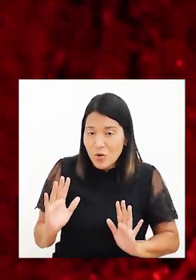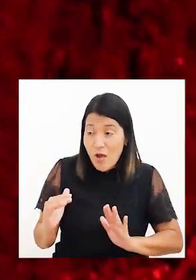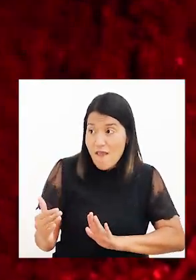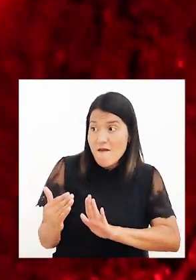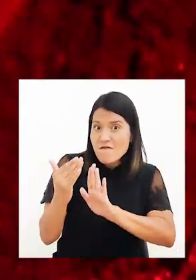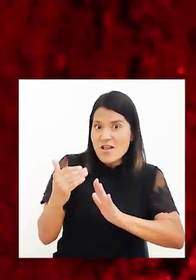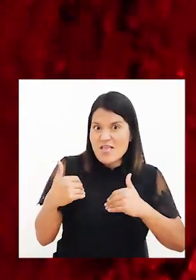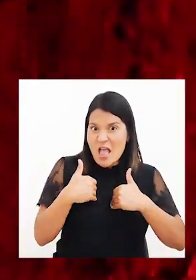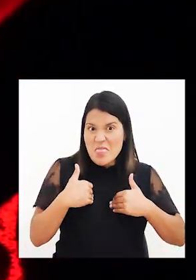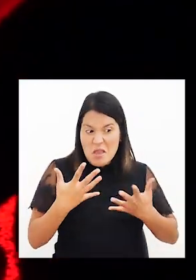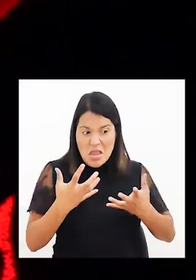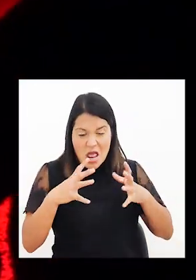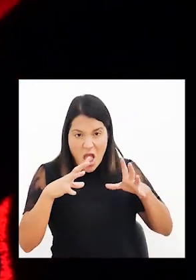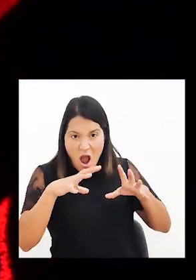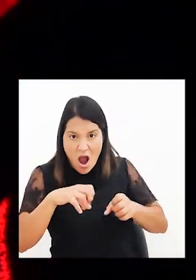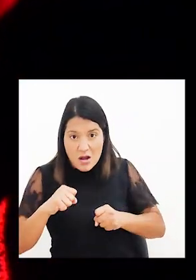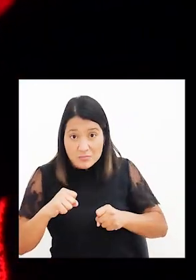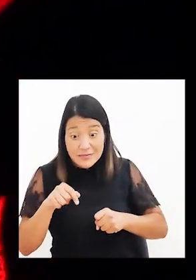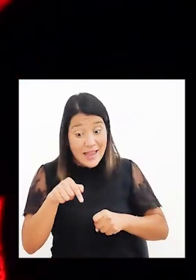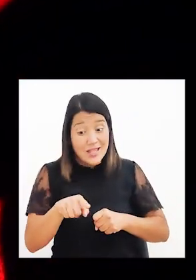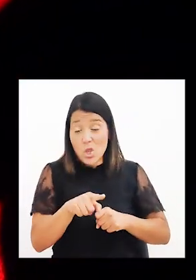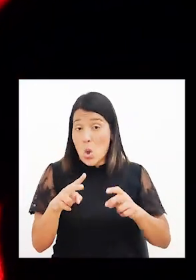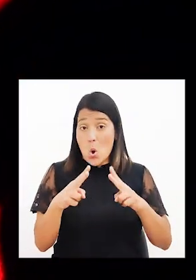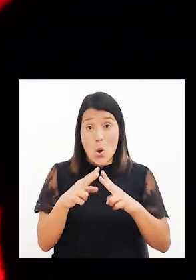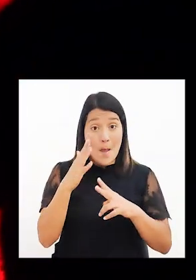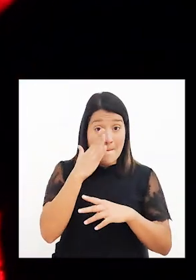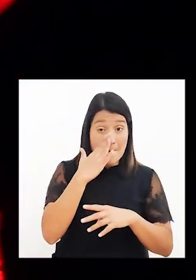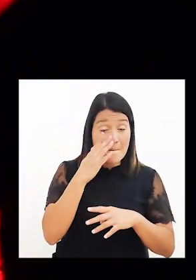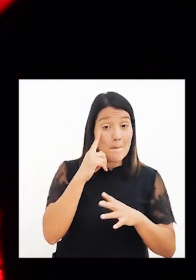No conocen a su mamá, por ejemplo.